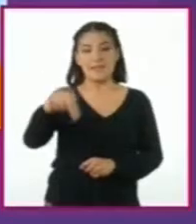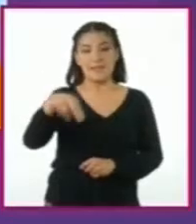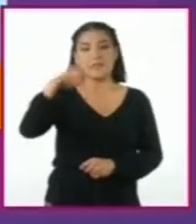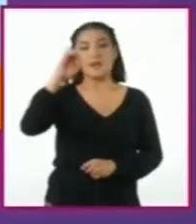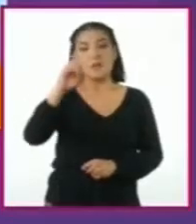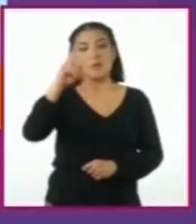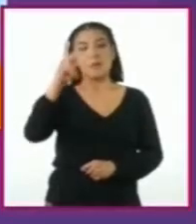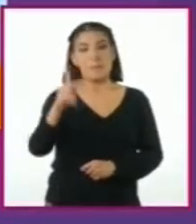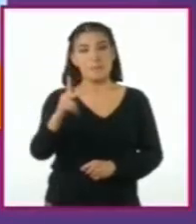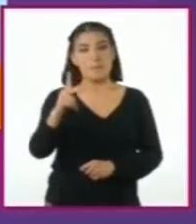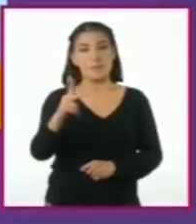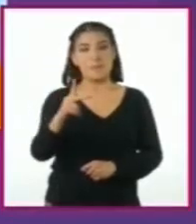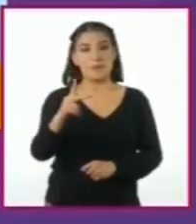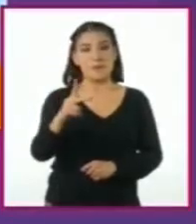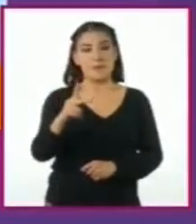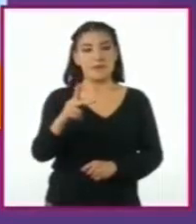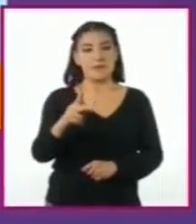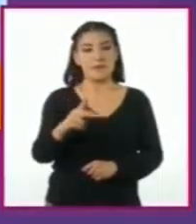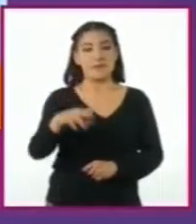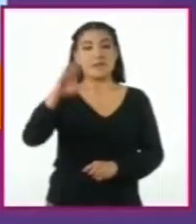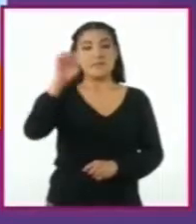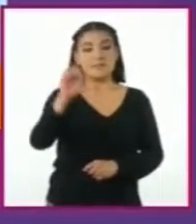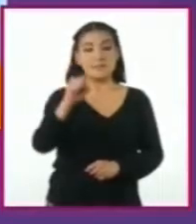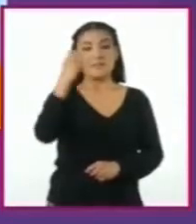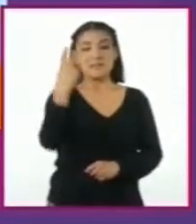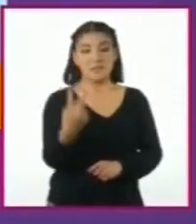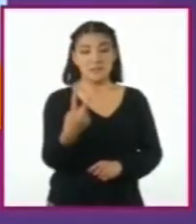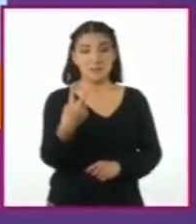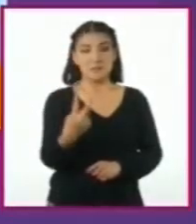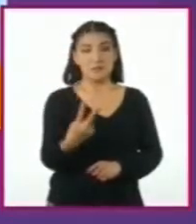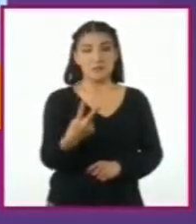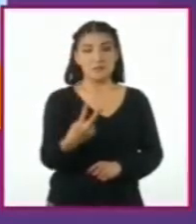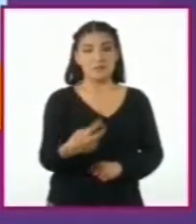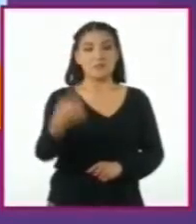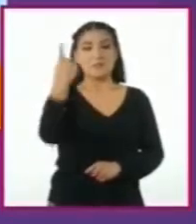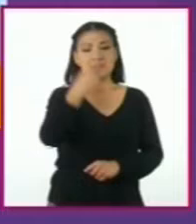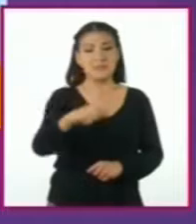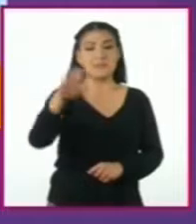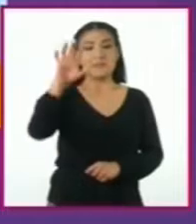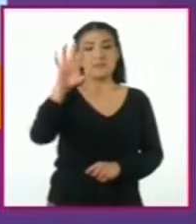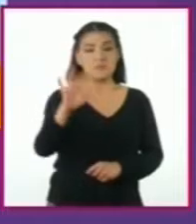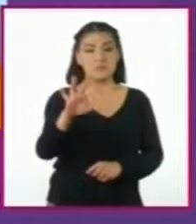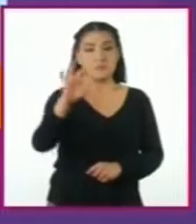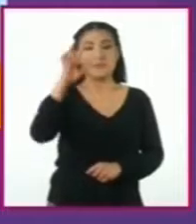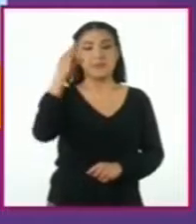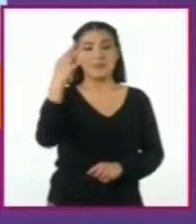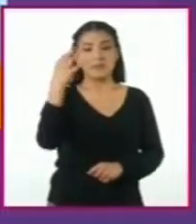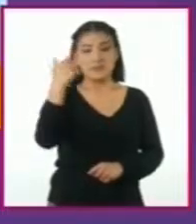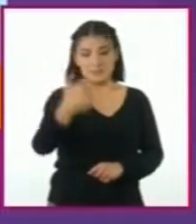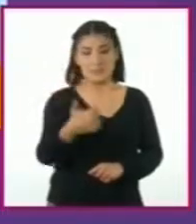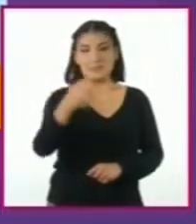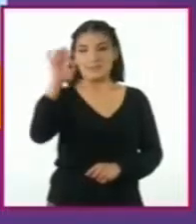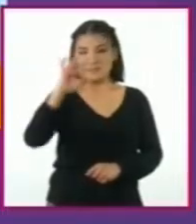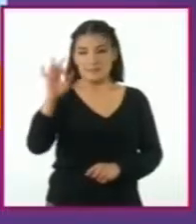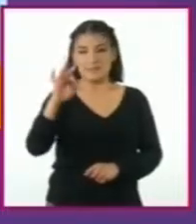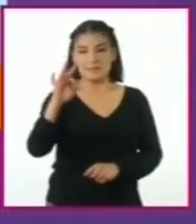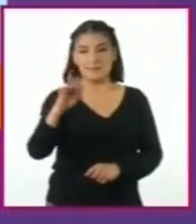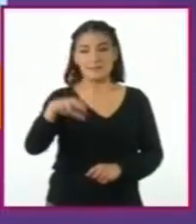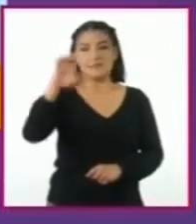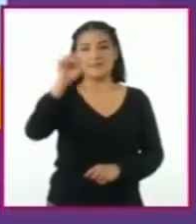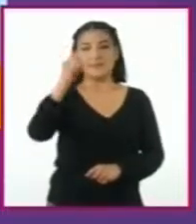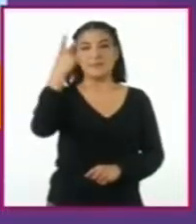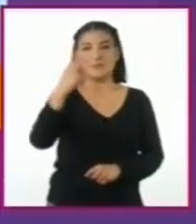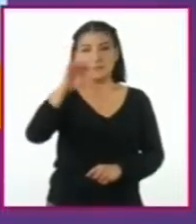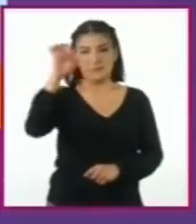P tiene las siguientes medidas de ángulos: 62 grados, 146 grados,